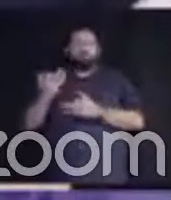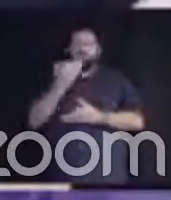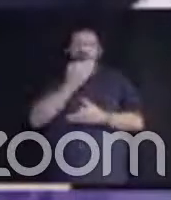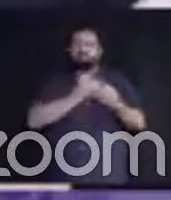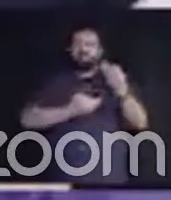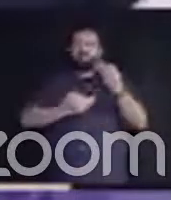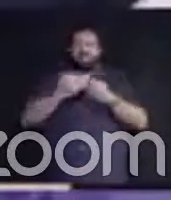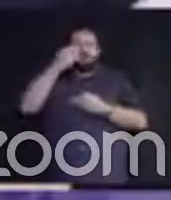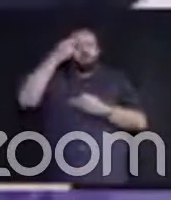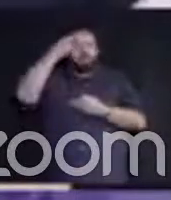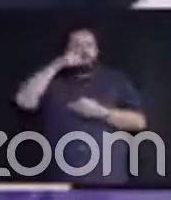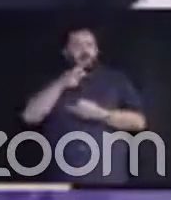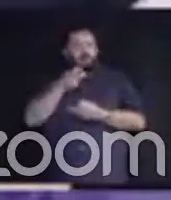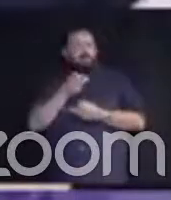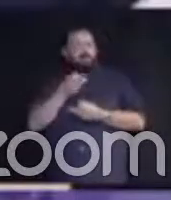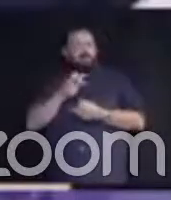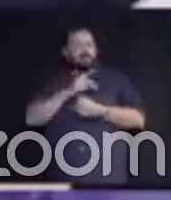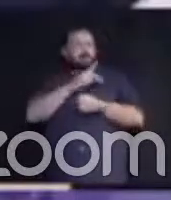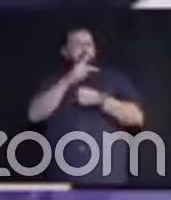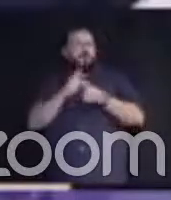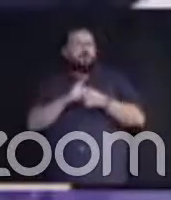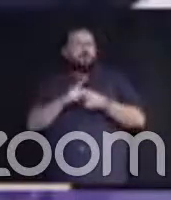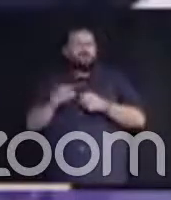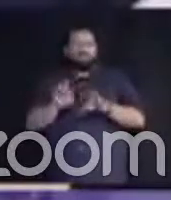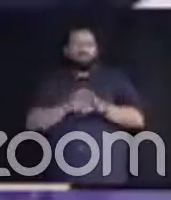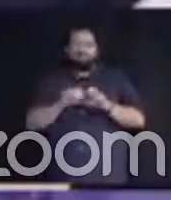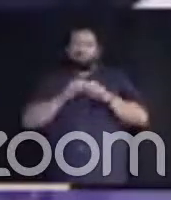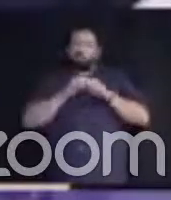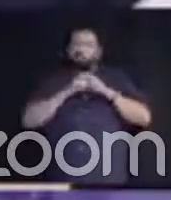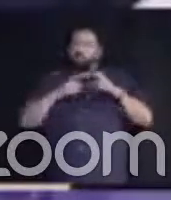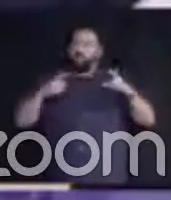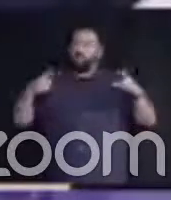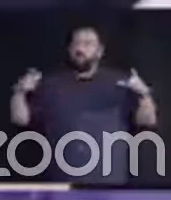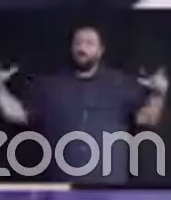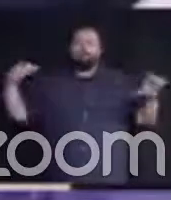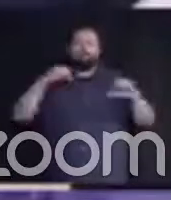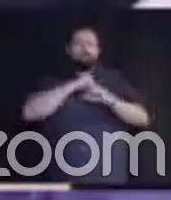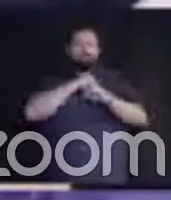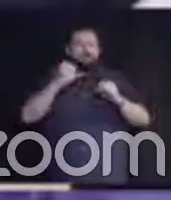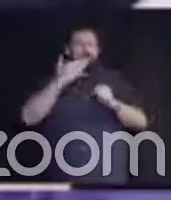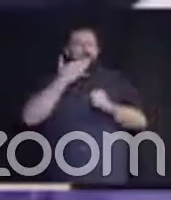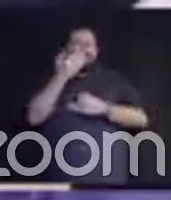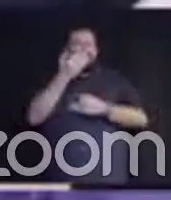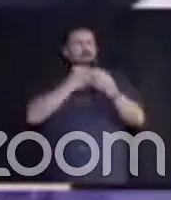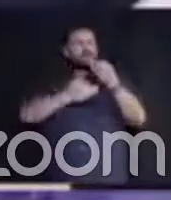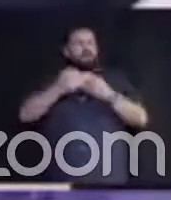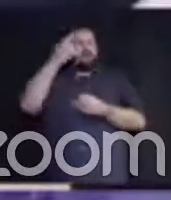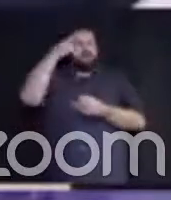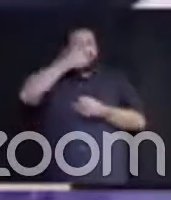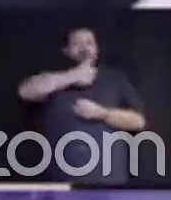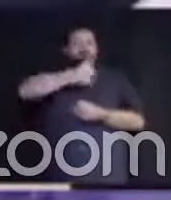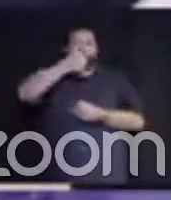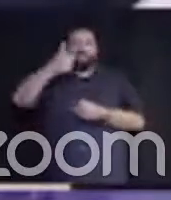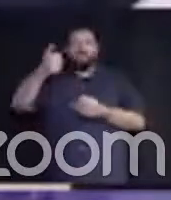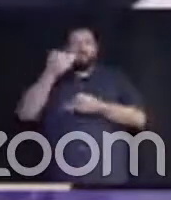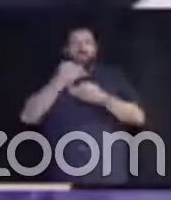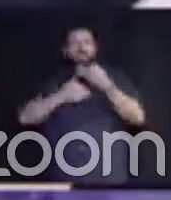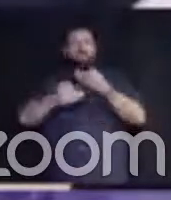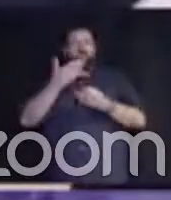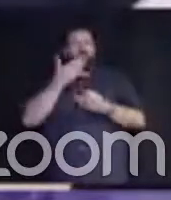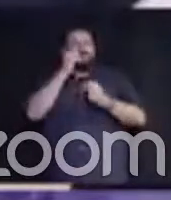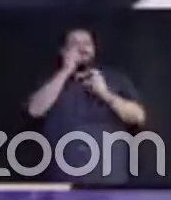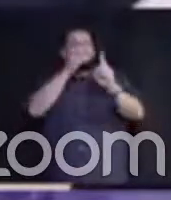para hacer que este país explote. Tenemos todo para que cada uno de ustedes logre sus sueños. Necesitamos